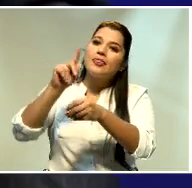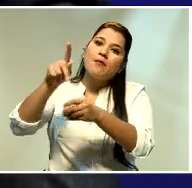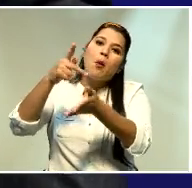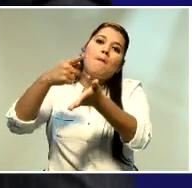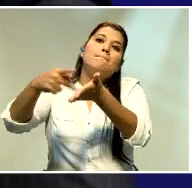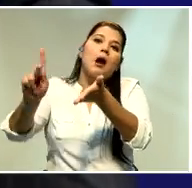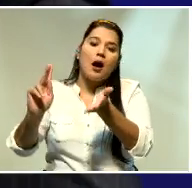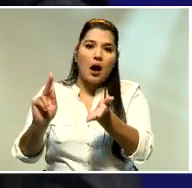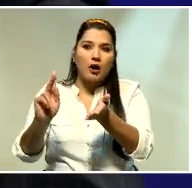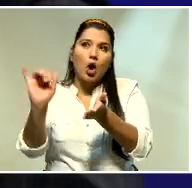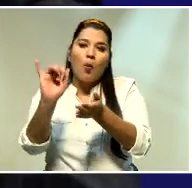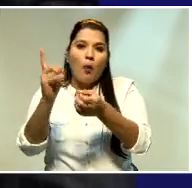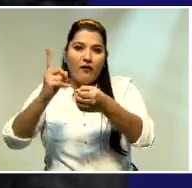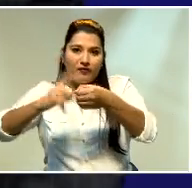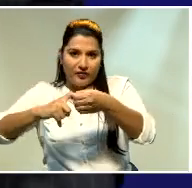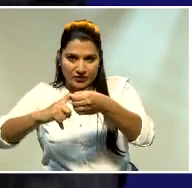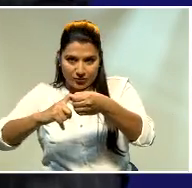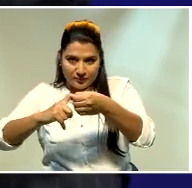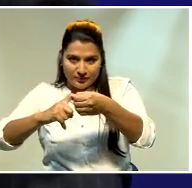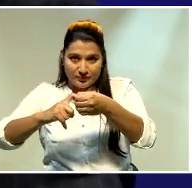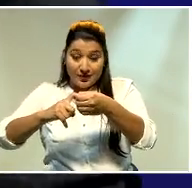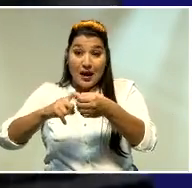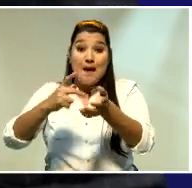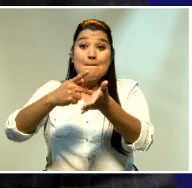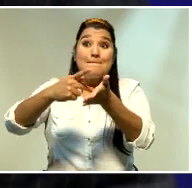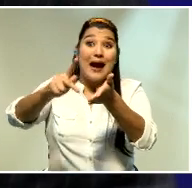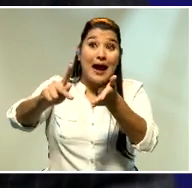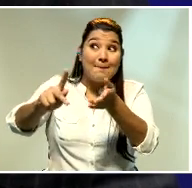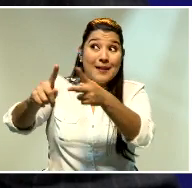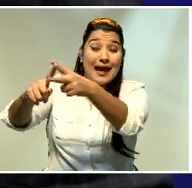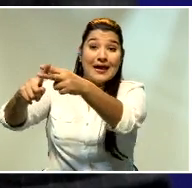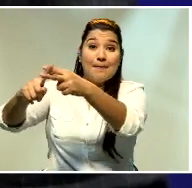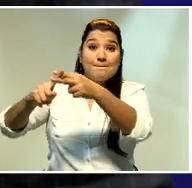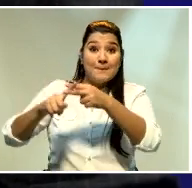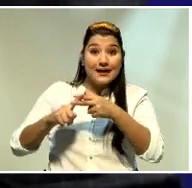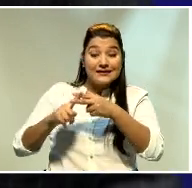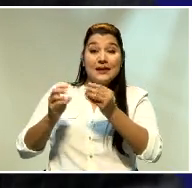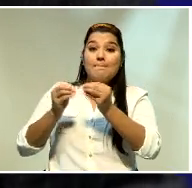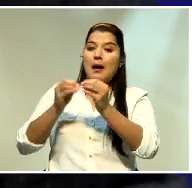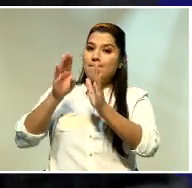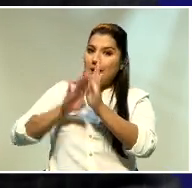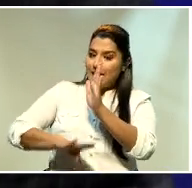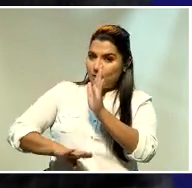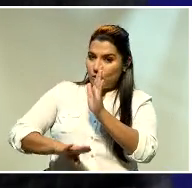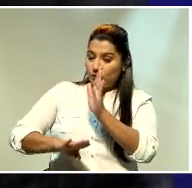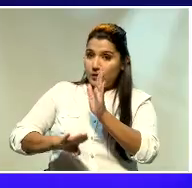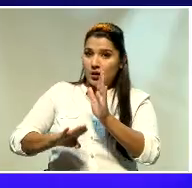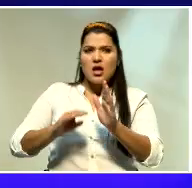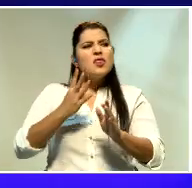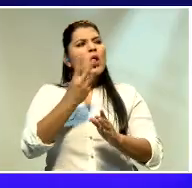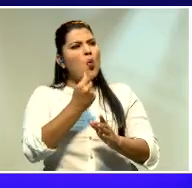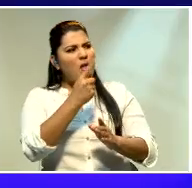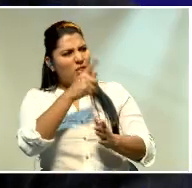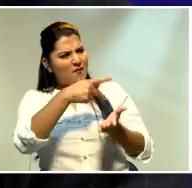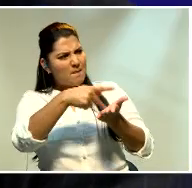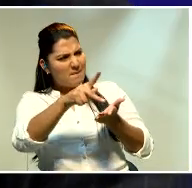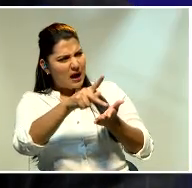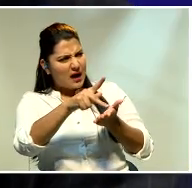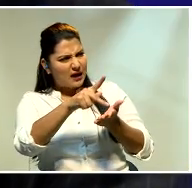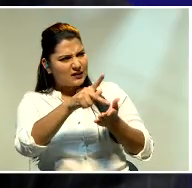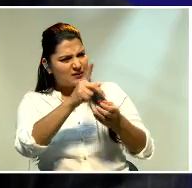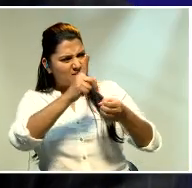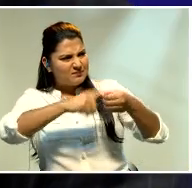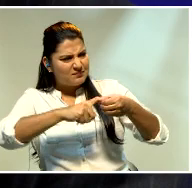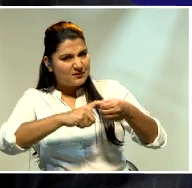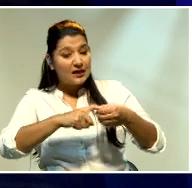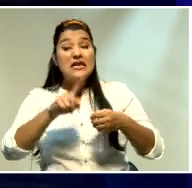para que nos presten otra cuota mayor, más barata. Pero había que para hacerlo. ¿De cuánto era la cuota? 100 millones. 100